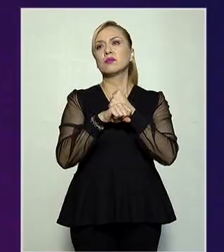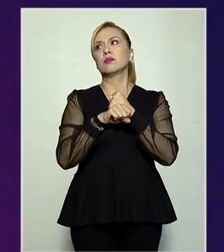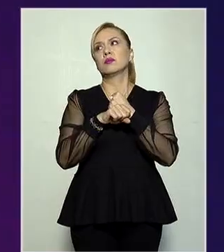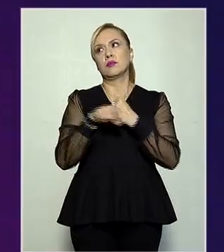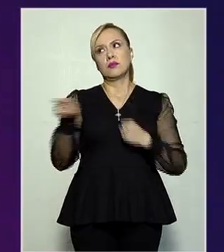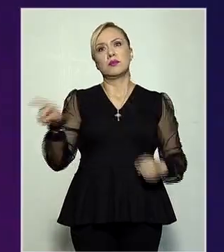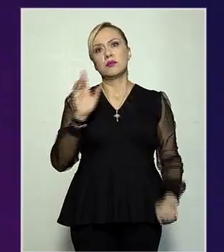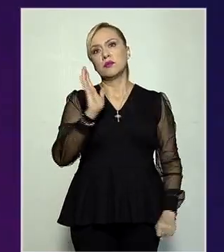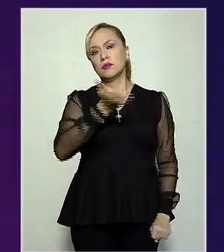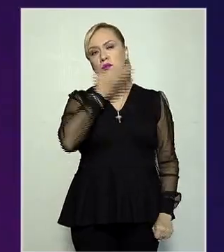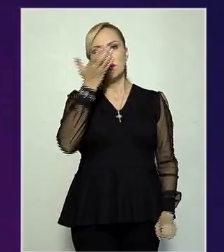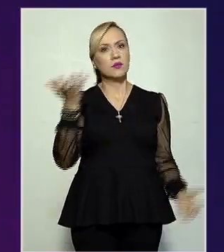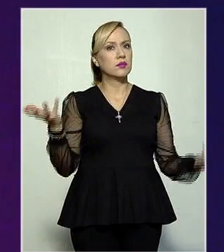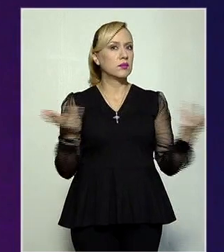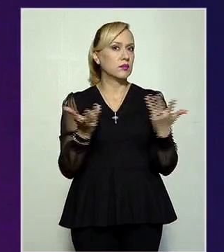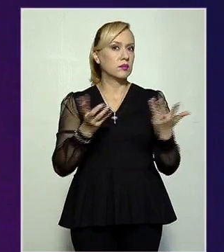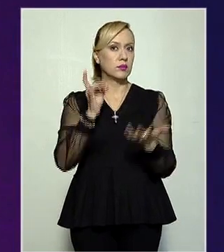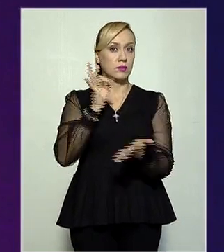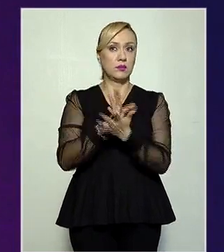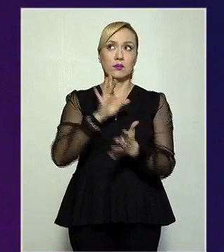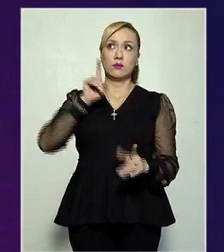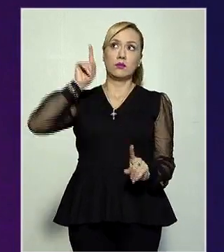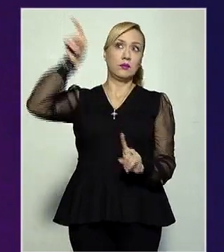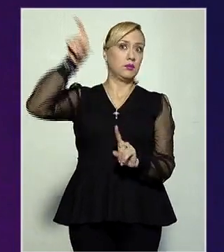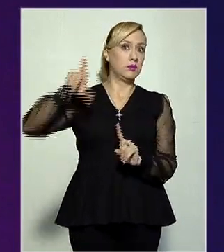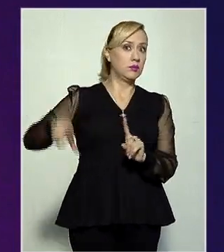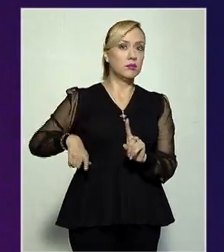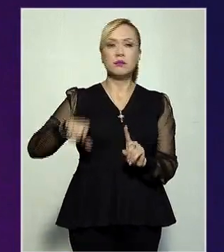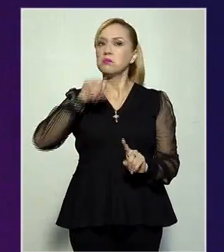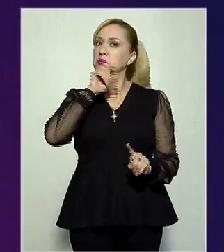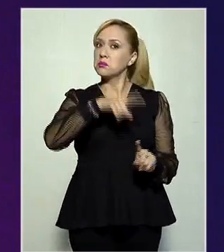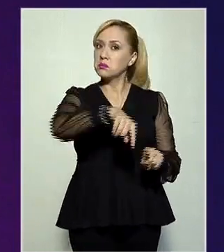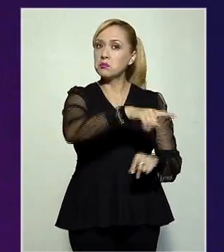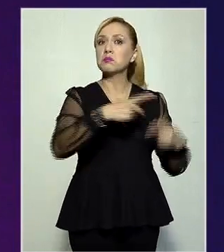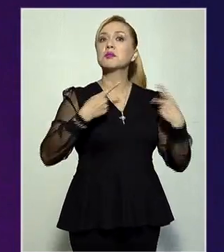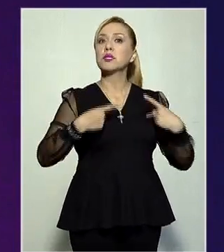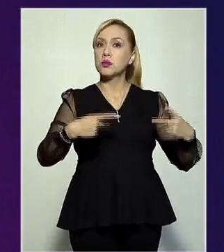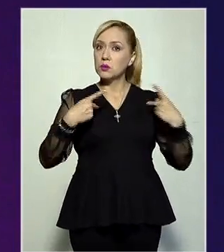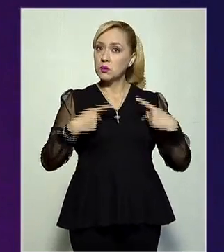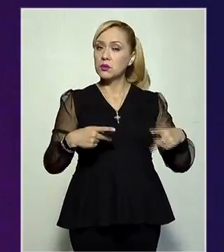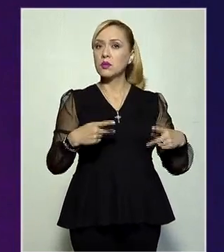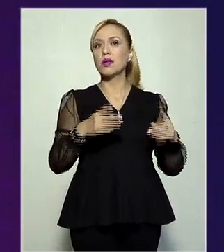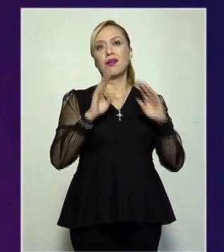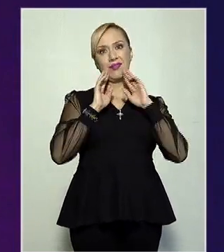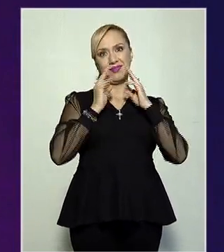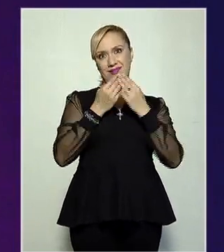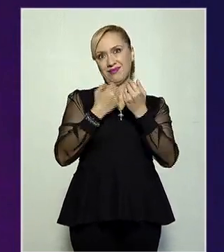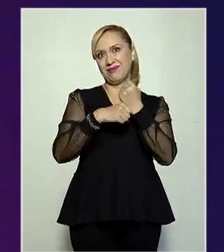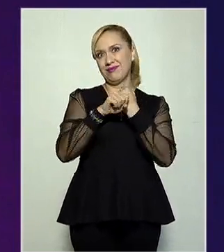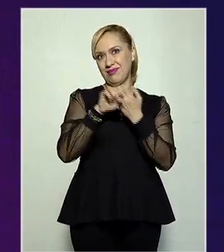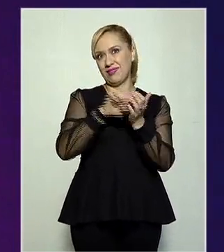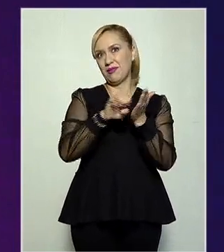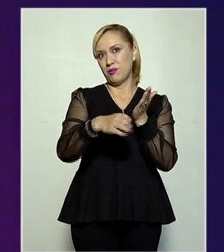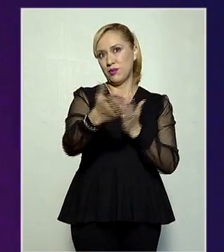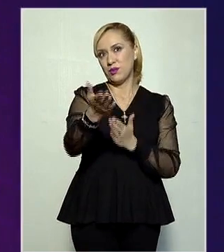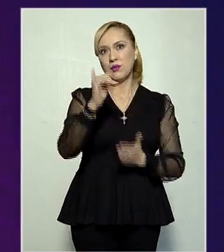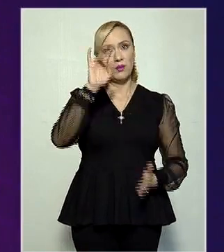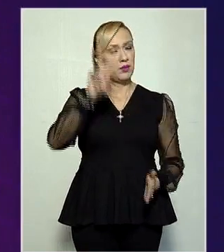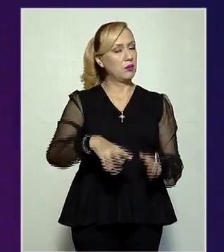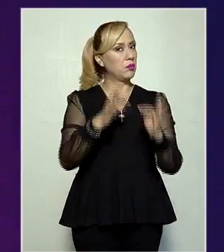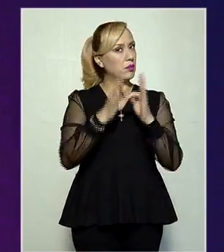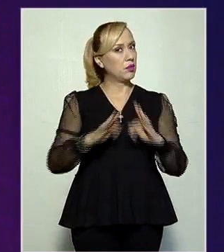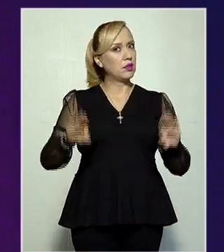este acto, o sea, no es solo el Estado, ¿no? Sino es también particulares, claramente, los que están haciendo esto. Entonces resulta